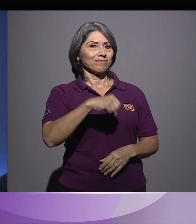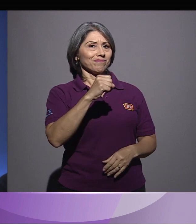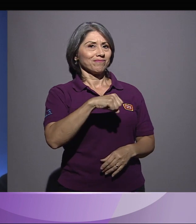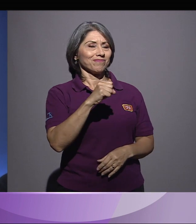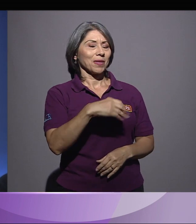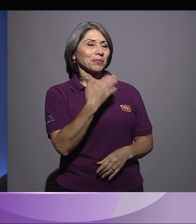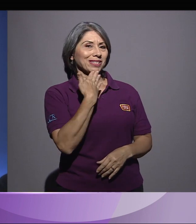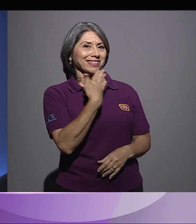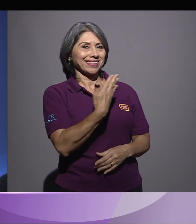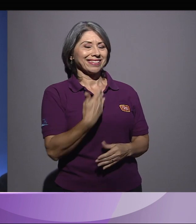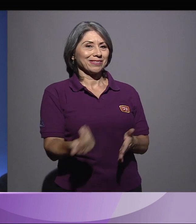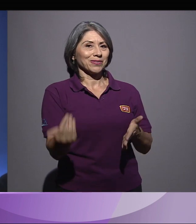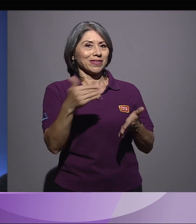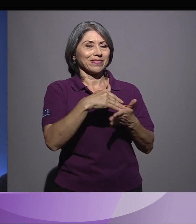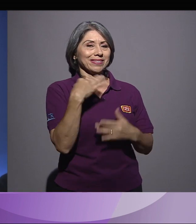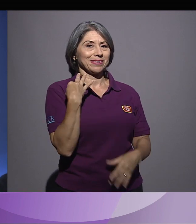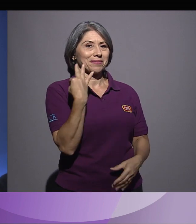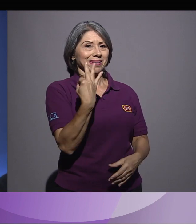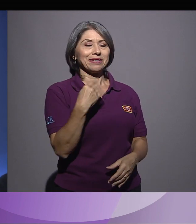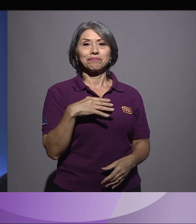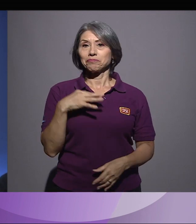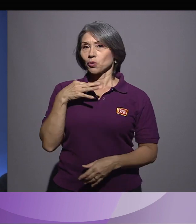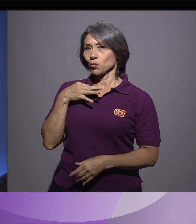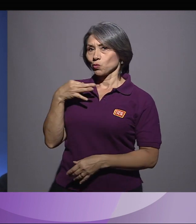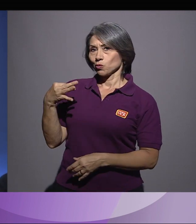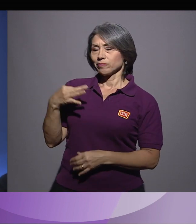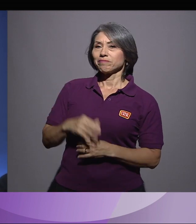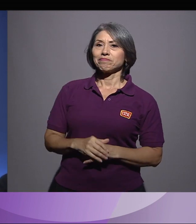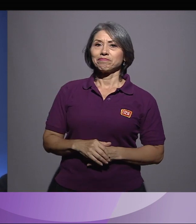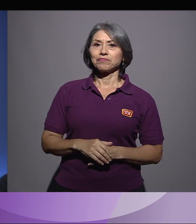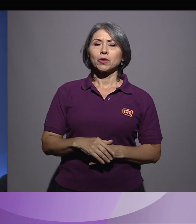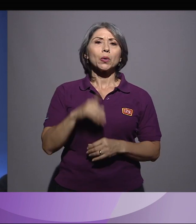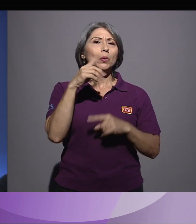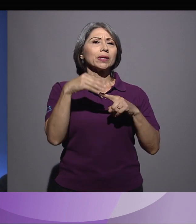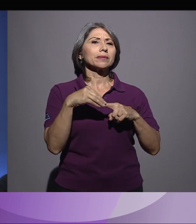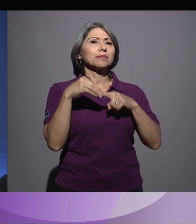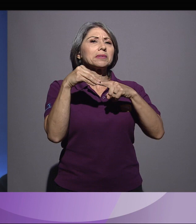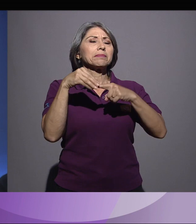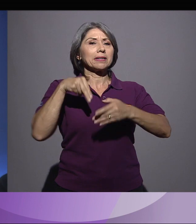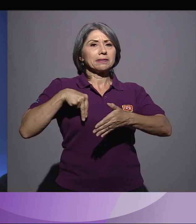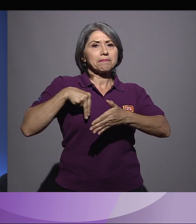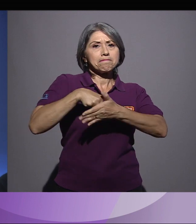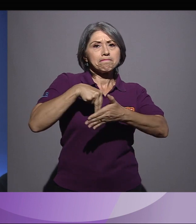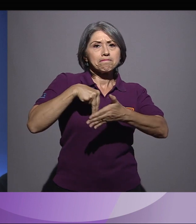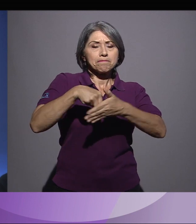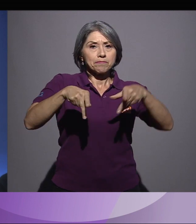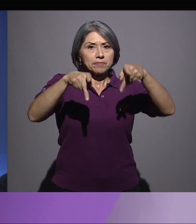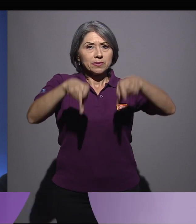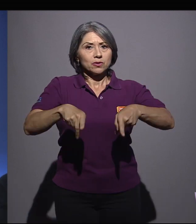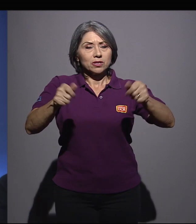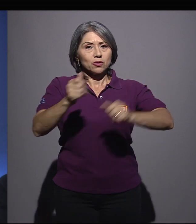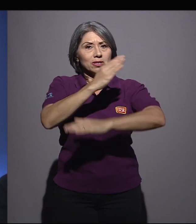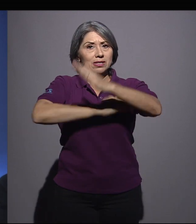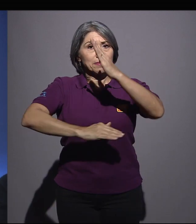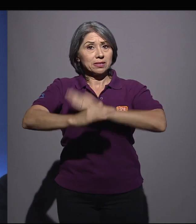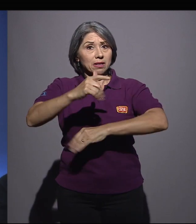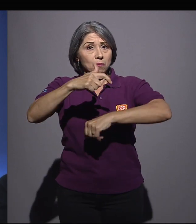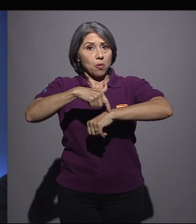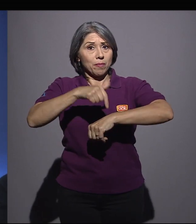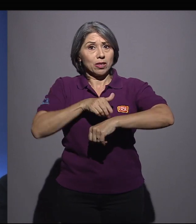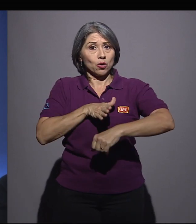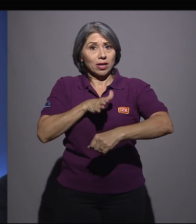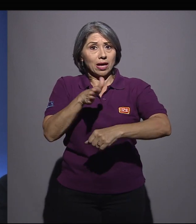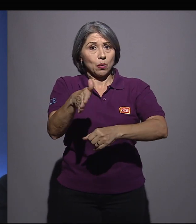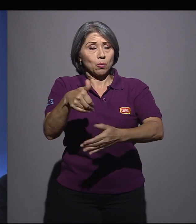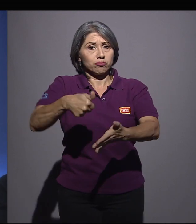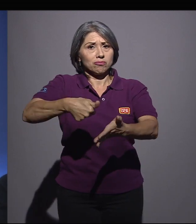muchas gracias, ¿verdad?, nuevamente por la invitación. Con mucho gusto. Una de las principales barreras que tienen las personas con discapacidad en el momento que ejercen el